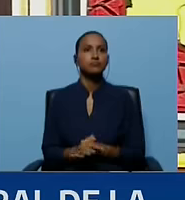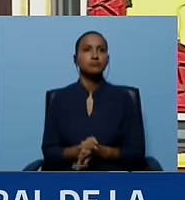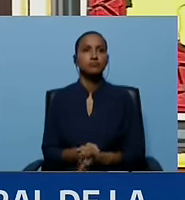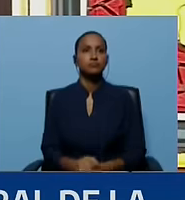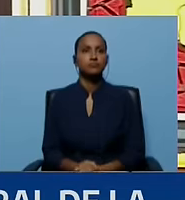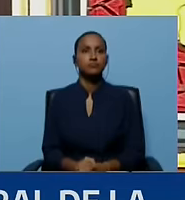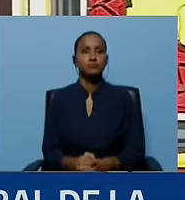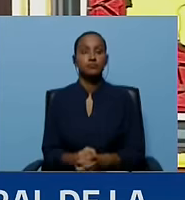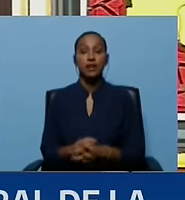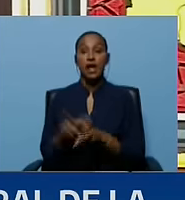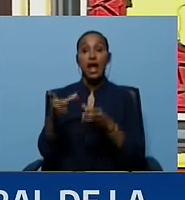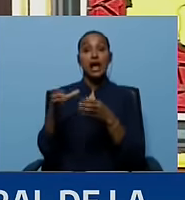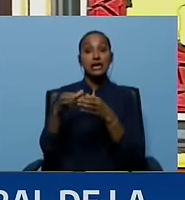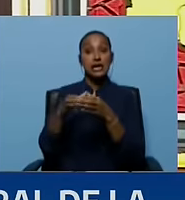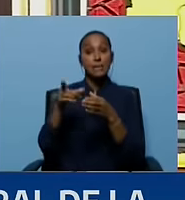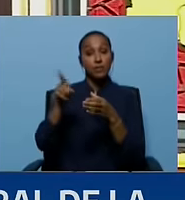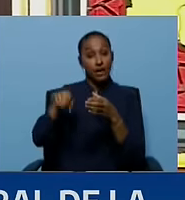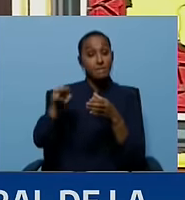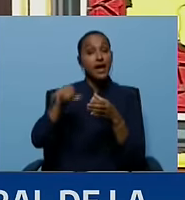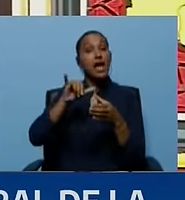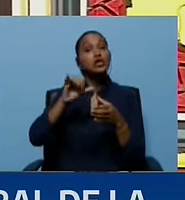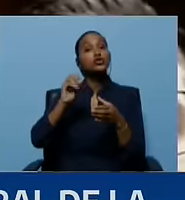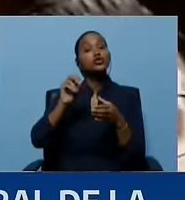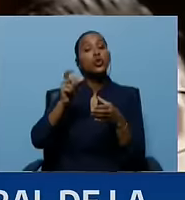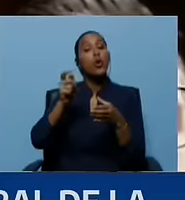que se incorpore contigo.